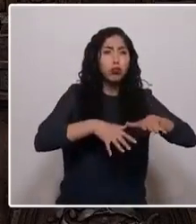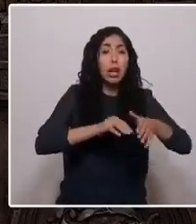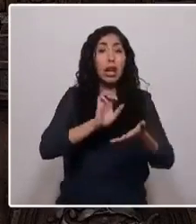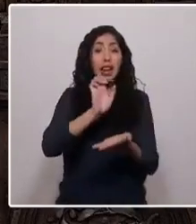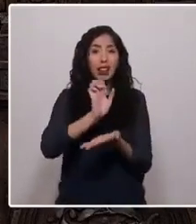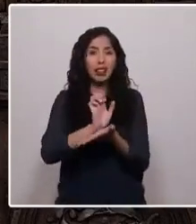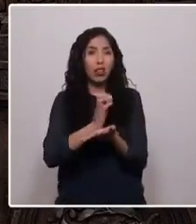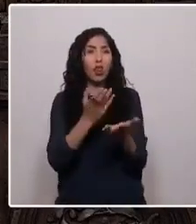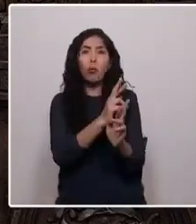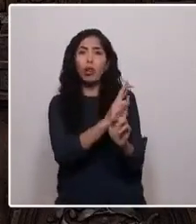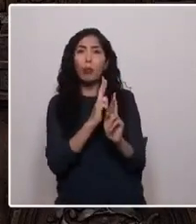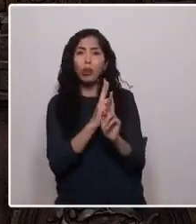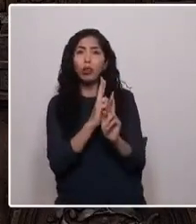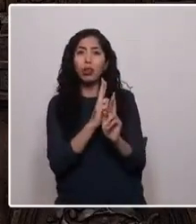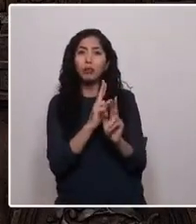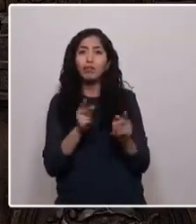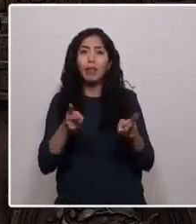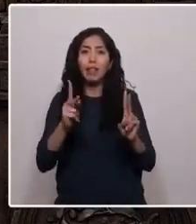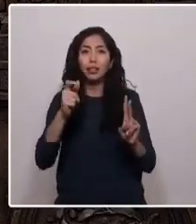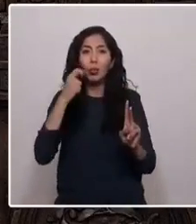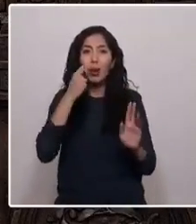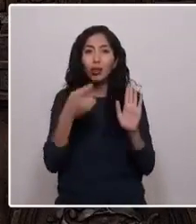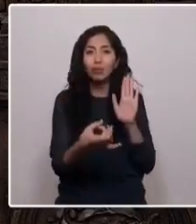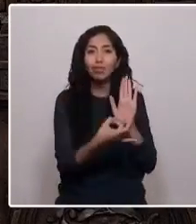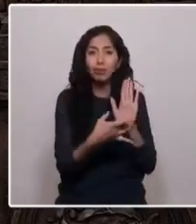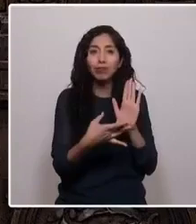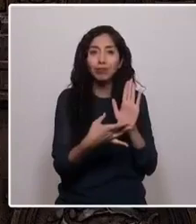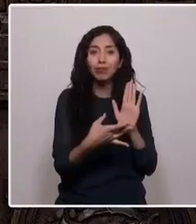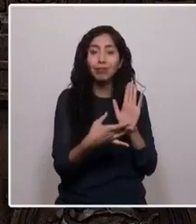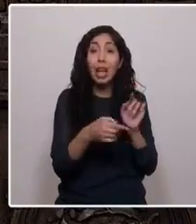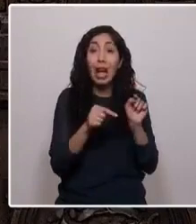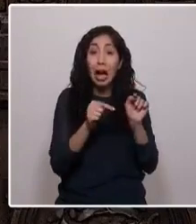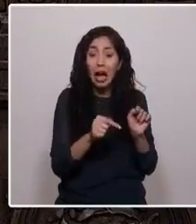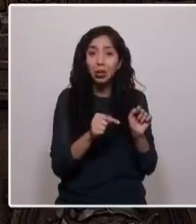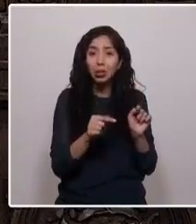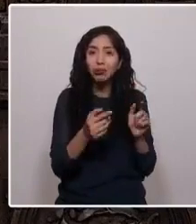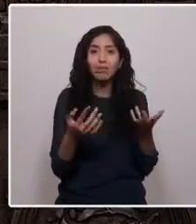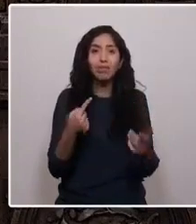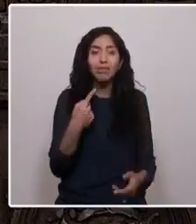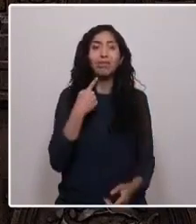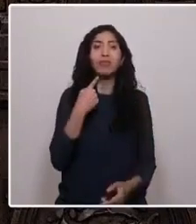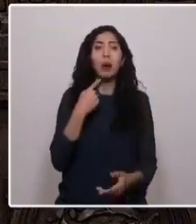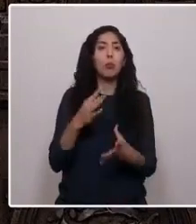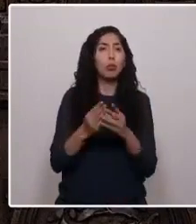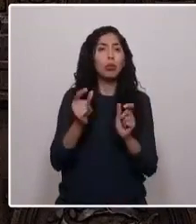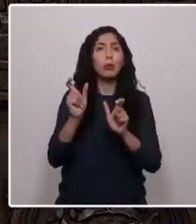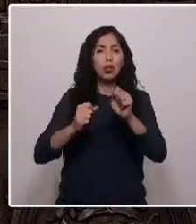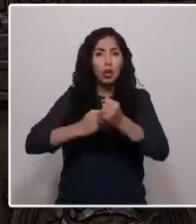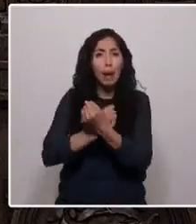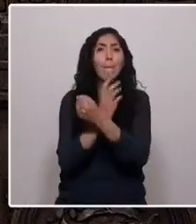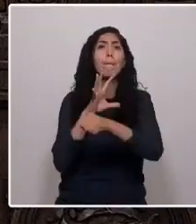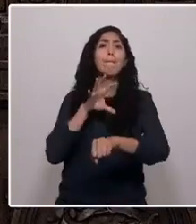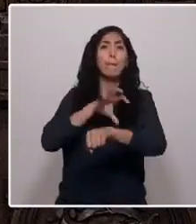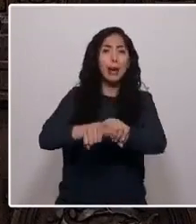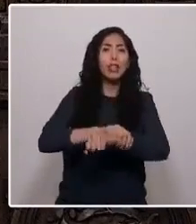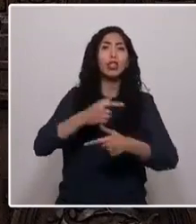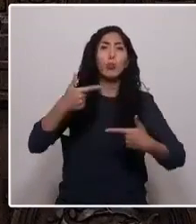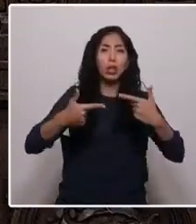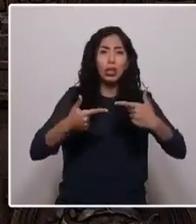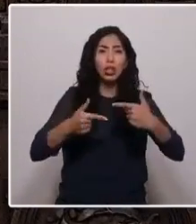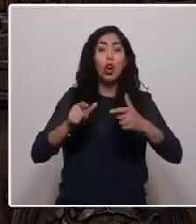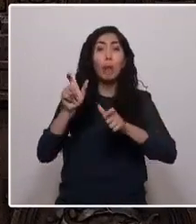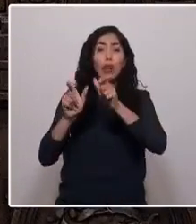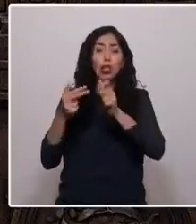y vulneración de los derechos humanos dejando como consecuencias a presos y presas políticas a personas con ojos